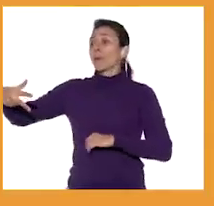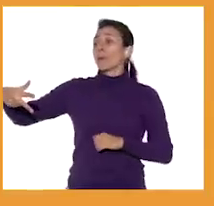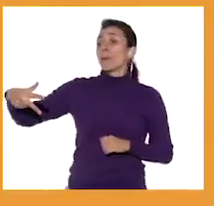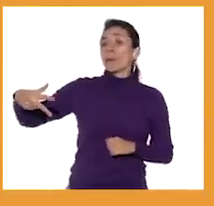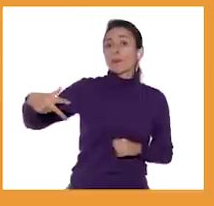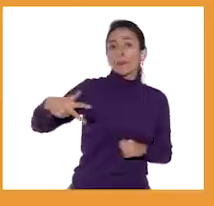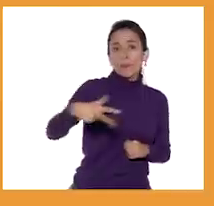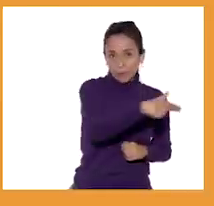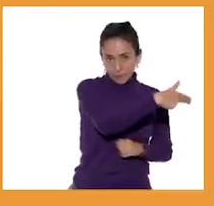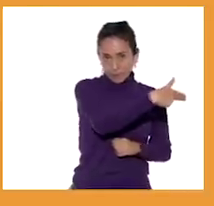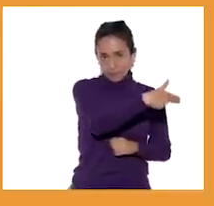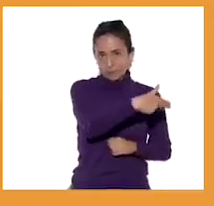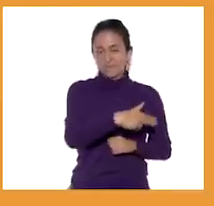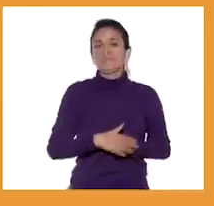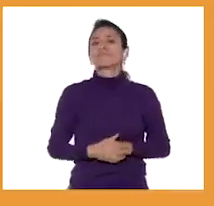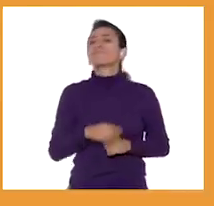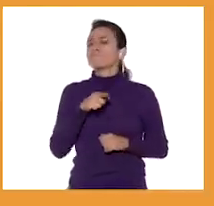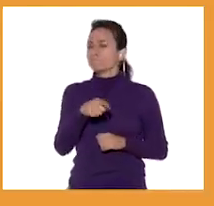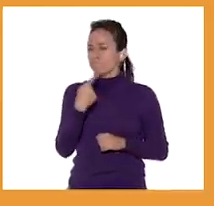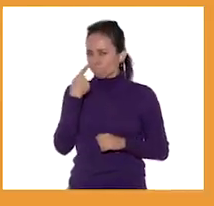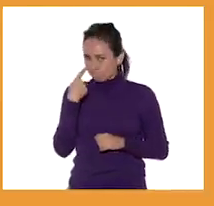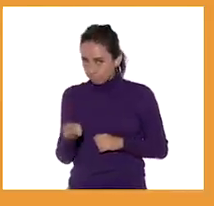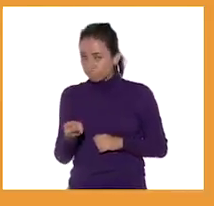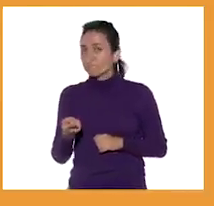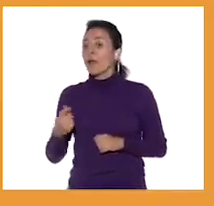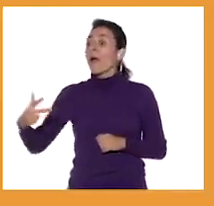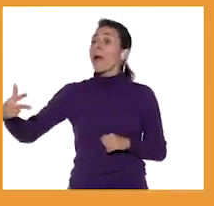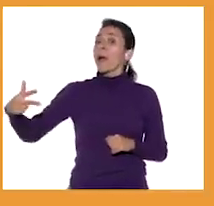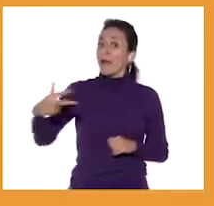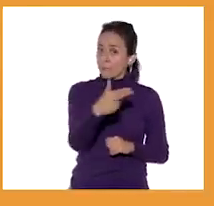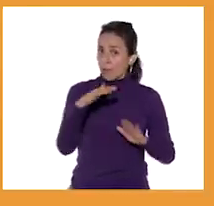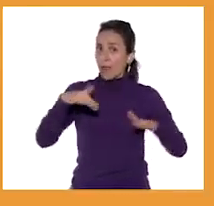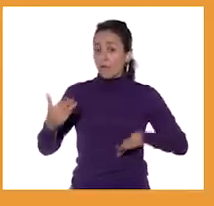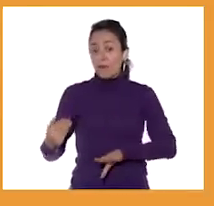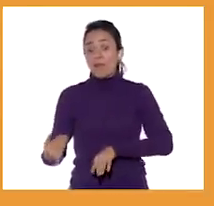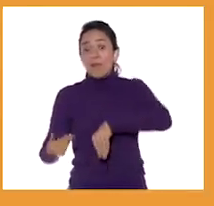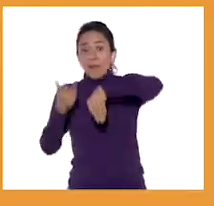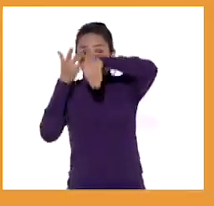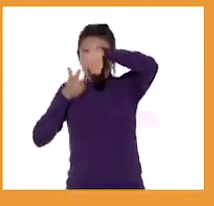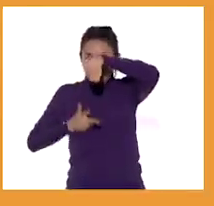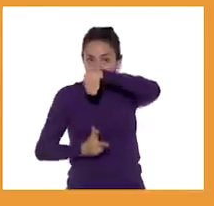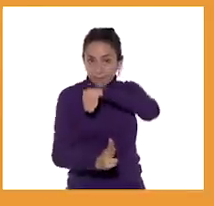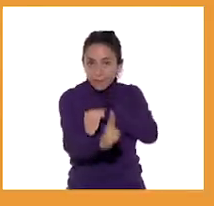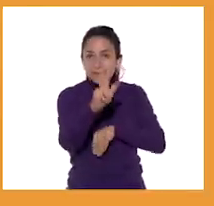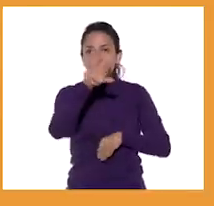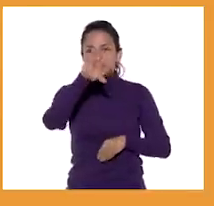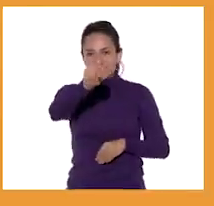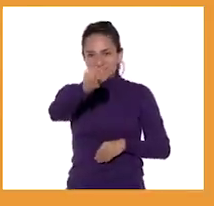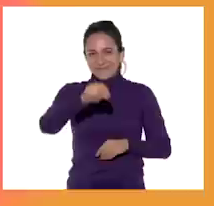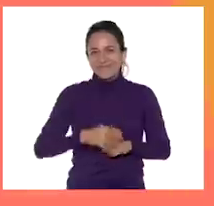marcaste. Asegúrate de cortar por fuera de la playera. No introduzcas las tijeras en ella.